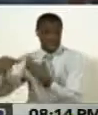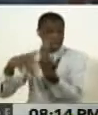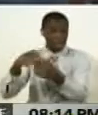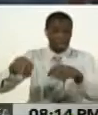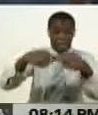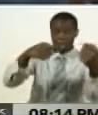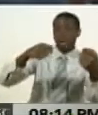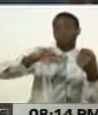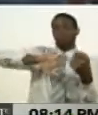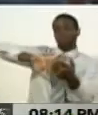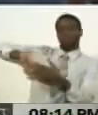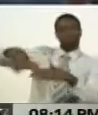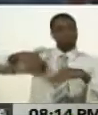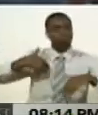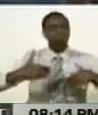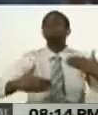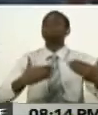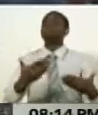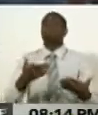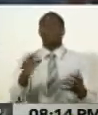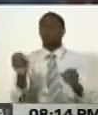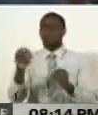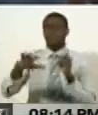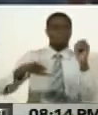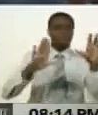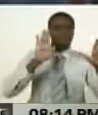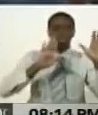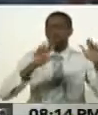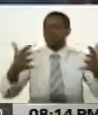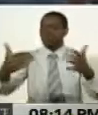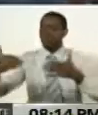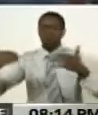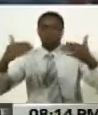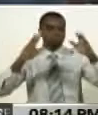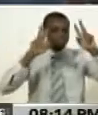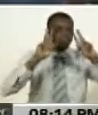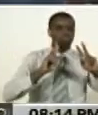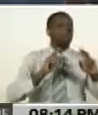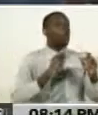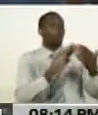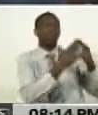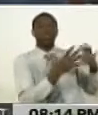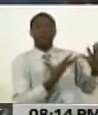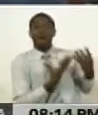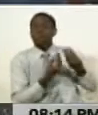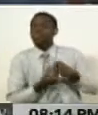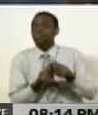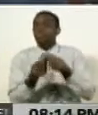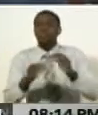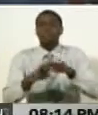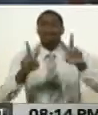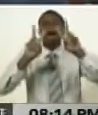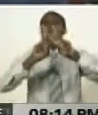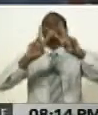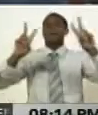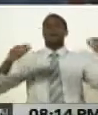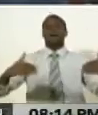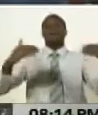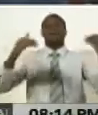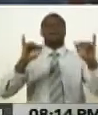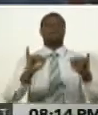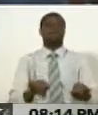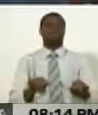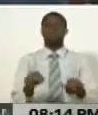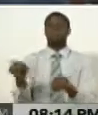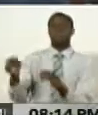Nos hemos hecho presente para recoger escombros, para junto a la comunidad llevar la paz a estos espacios. Ellos